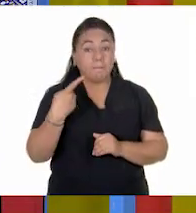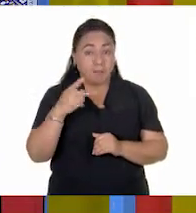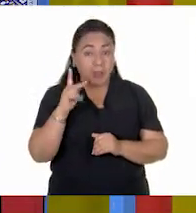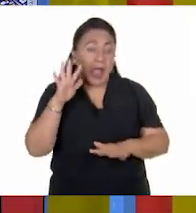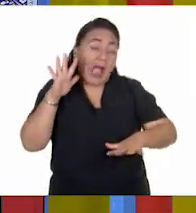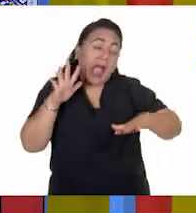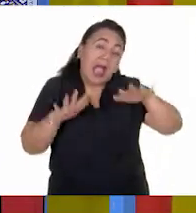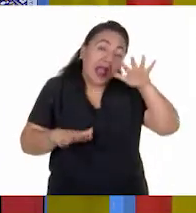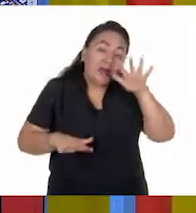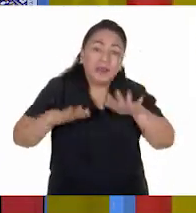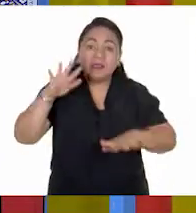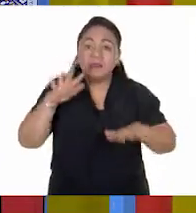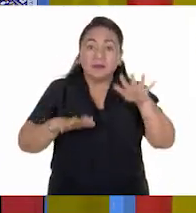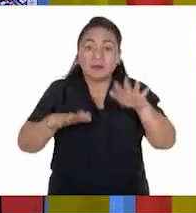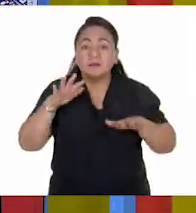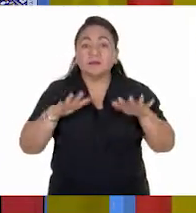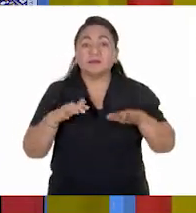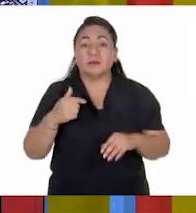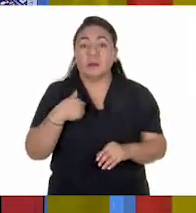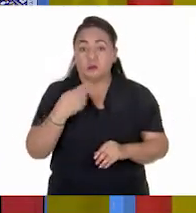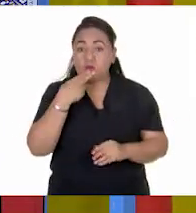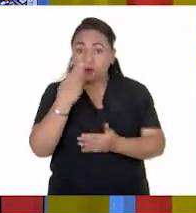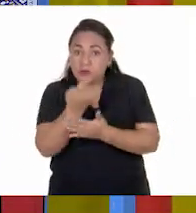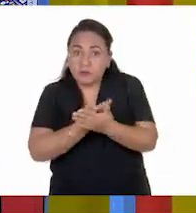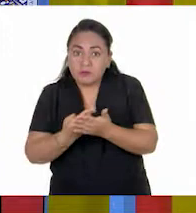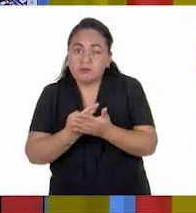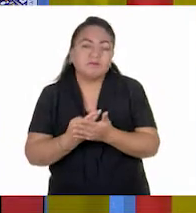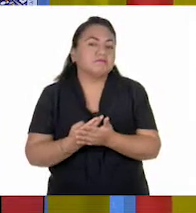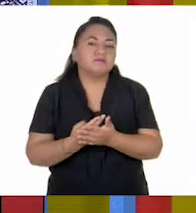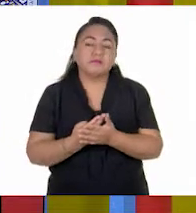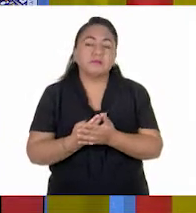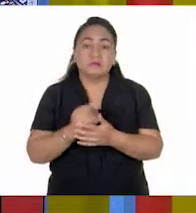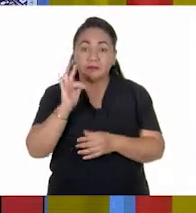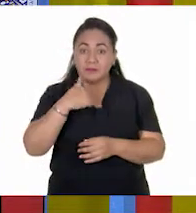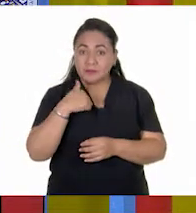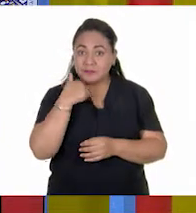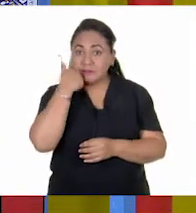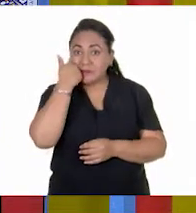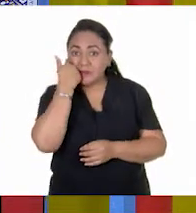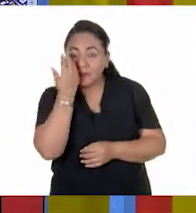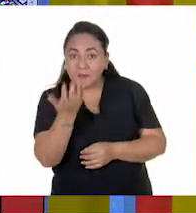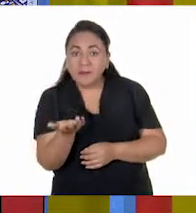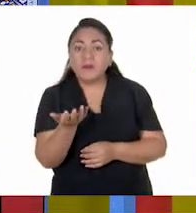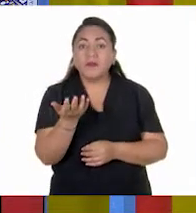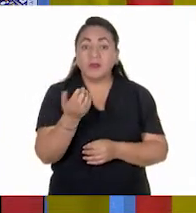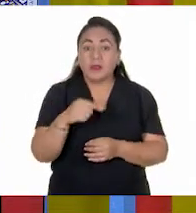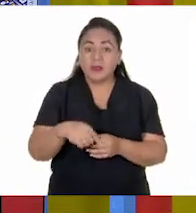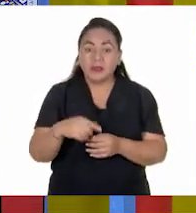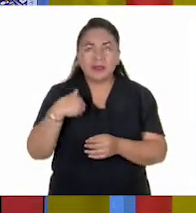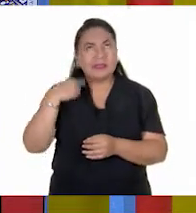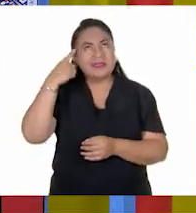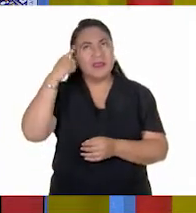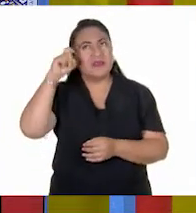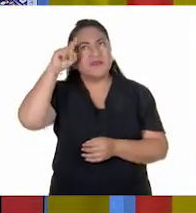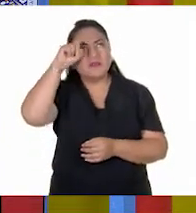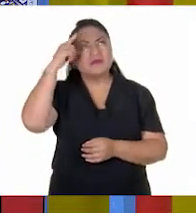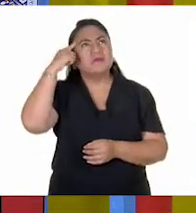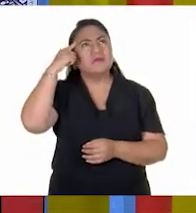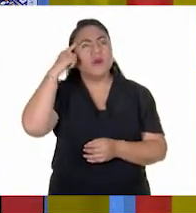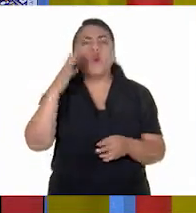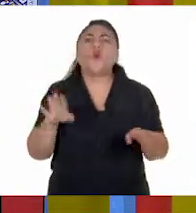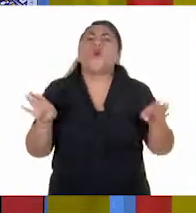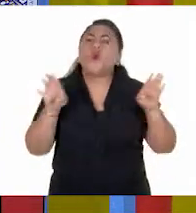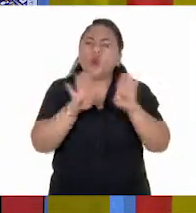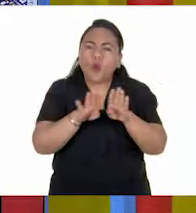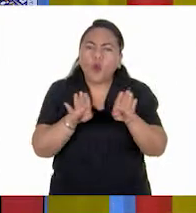a veces, no siempre podemos usar dibujos. Si lo que queremos representar es algo complicado, ¿de qué otra manera